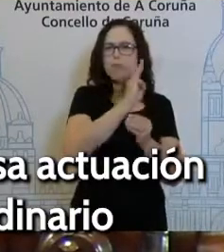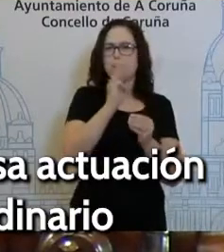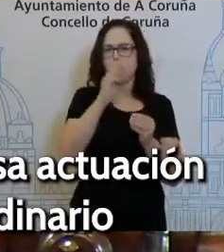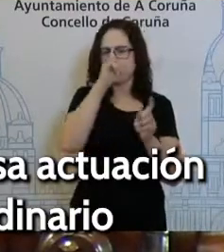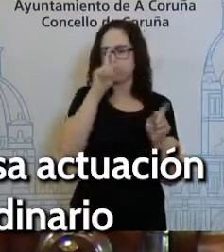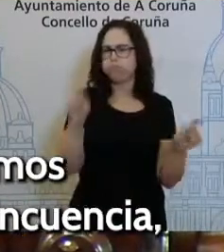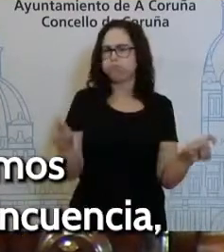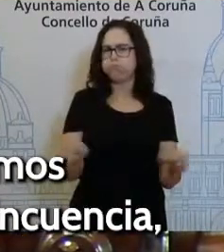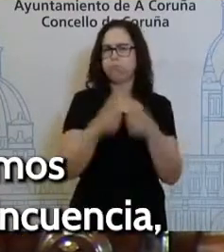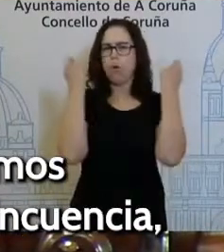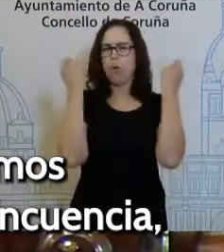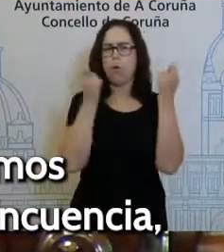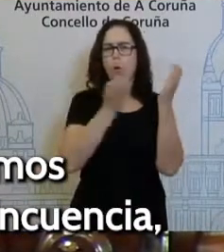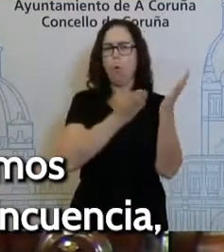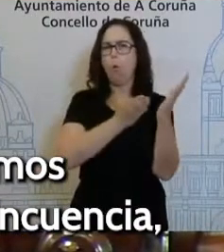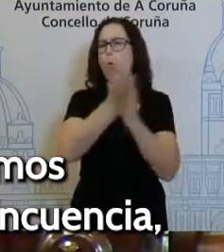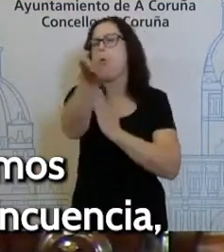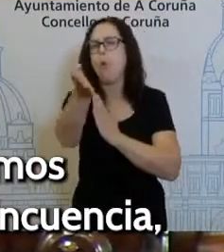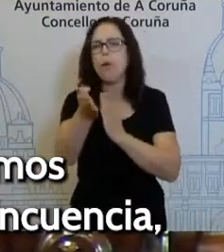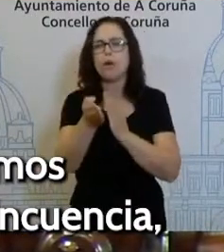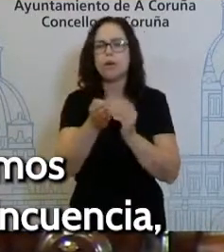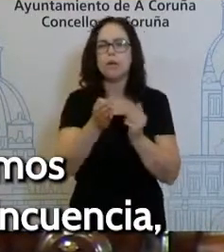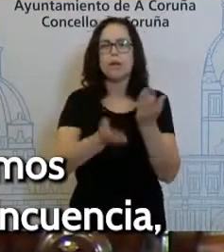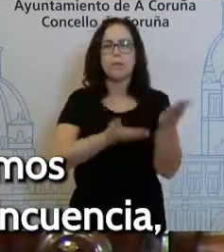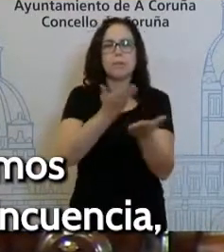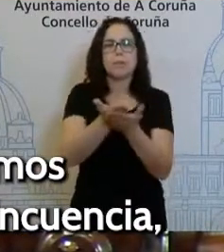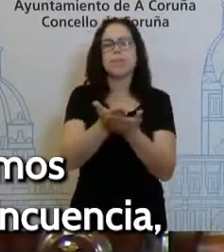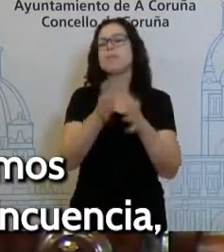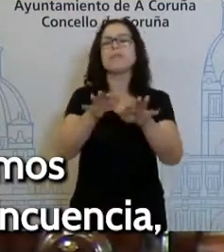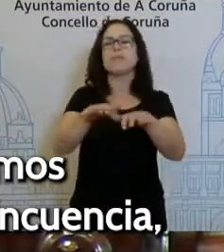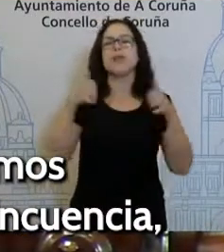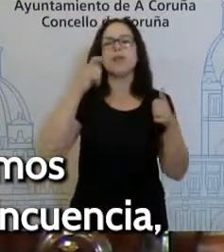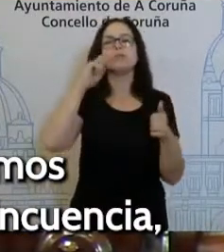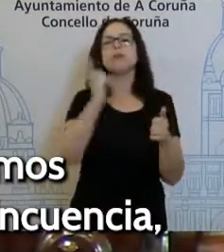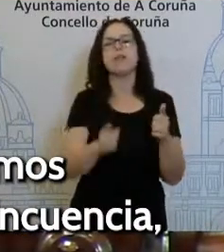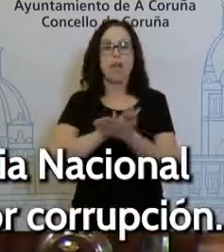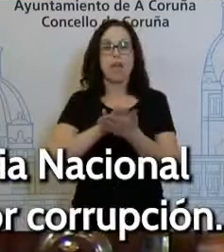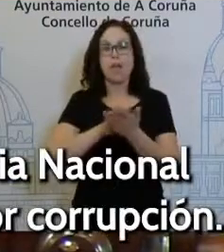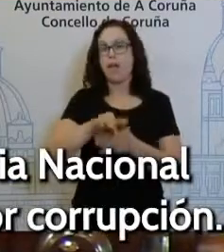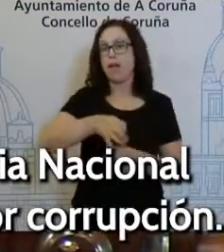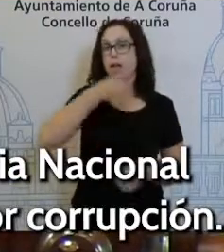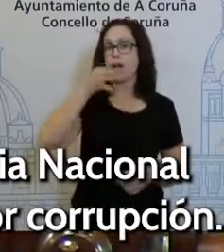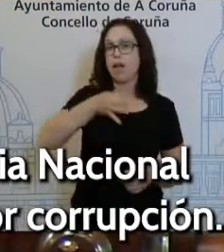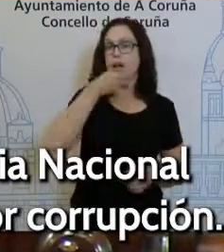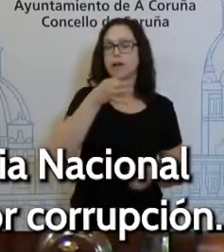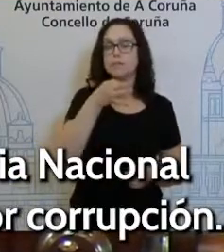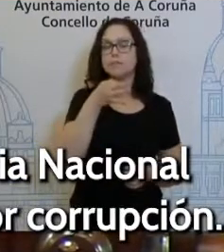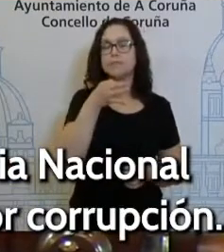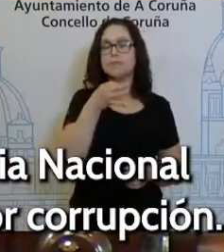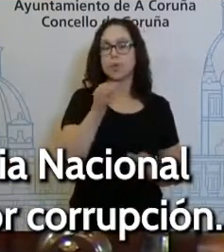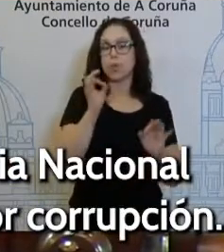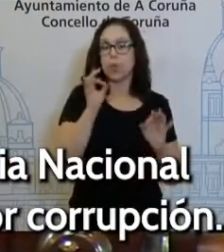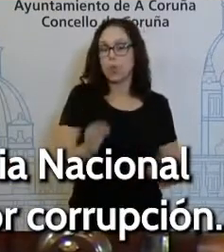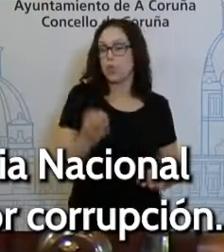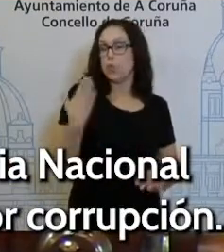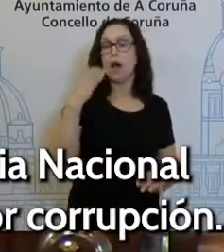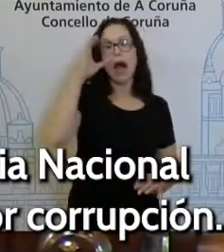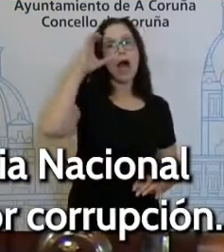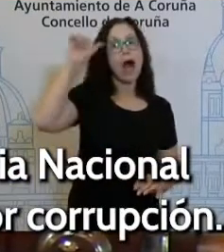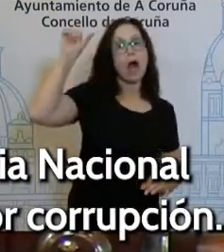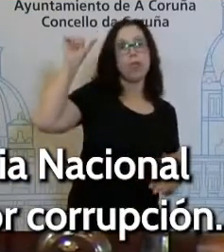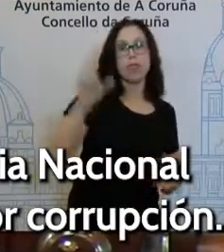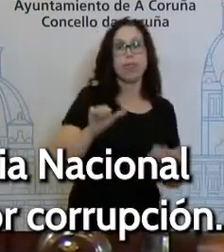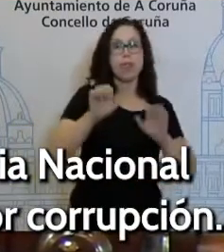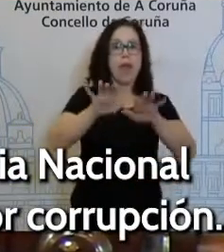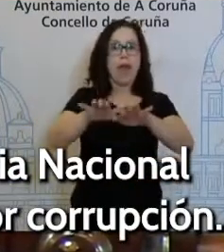pleno extraordinario para que nos posicionemos sobre a criminalidade e a delincuencia. Precisamente cando a Audiencia Nacional